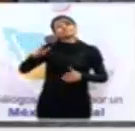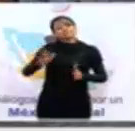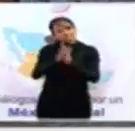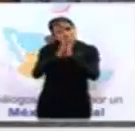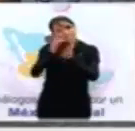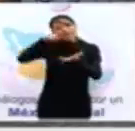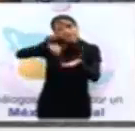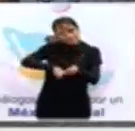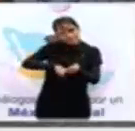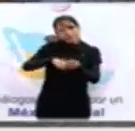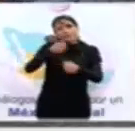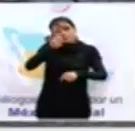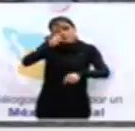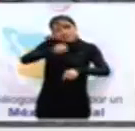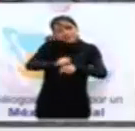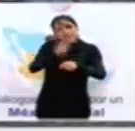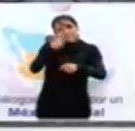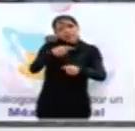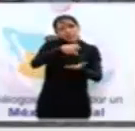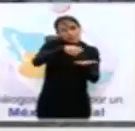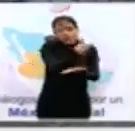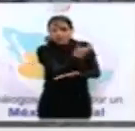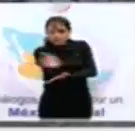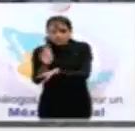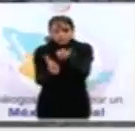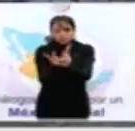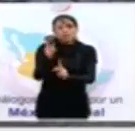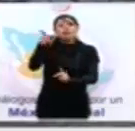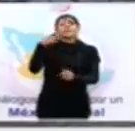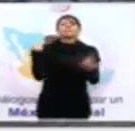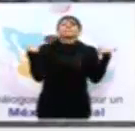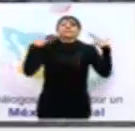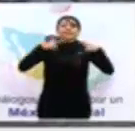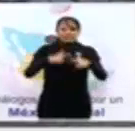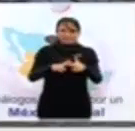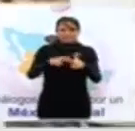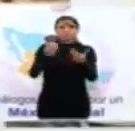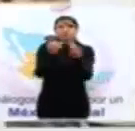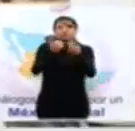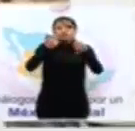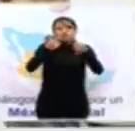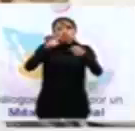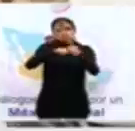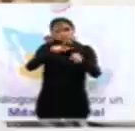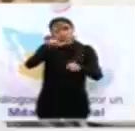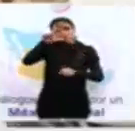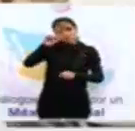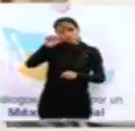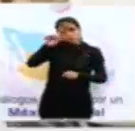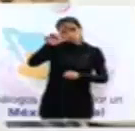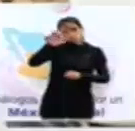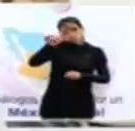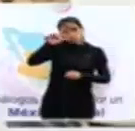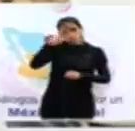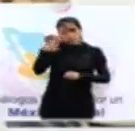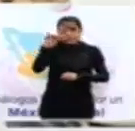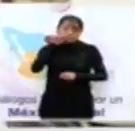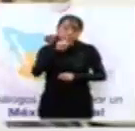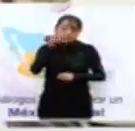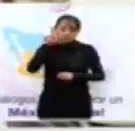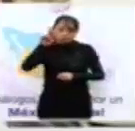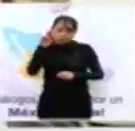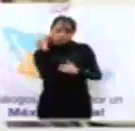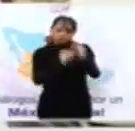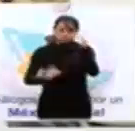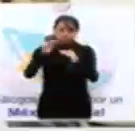representante del Instituto Interamericano de Cooperación para la Agricultura. Gracias, Gloria. Bienvenida, maestra en Sociología de la Universidad de Toulouse,